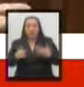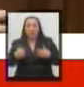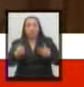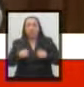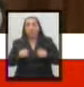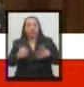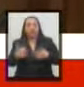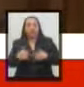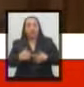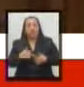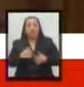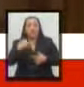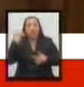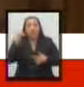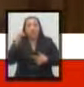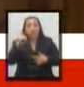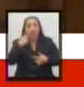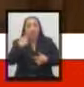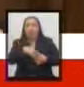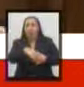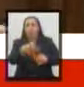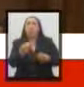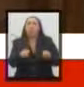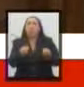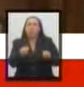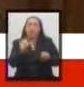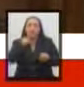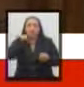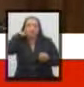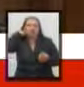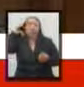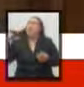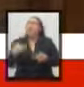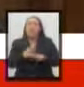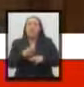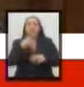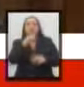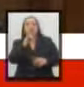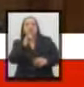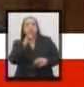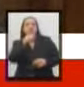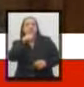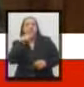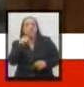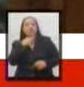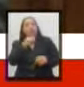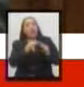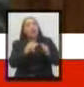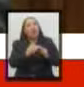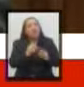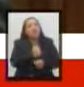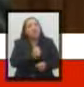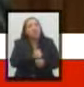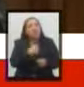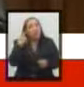No, lo que es recreación, eso es de los hombres. ¿Por qué? Uno va a los pueblos de Colombia y están tomando cerveza todos los tipos y las señoras en la casa trabajando